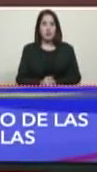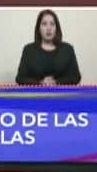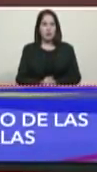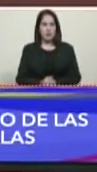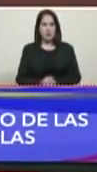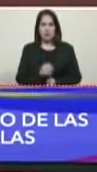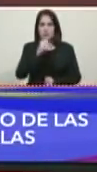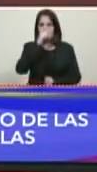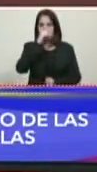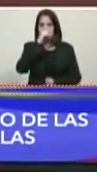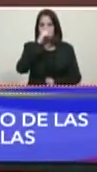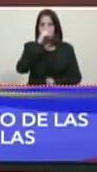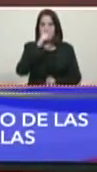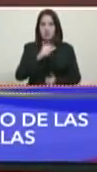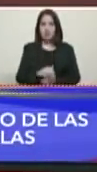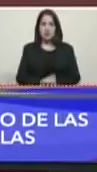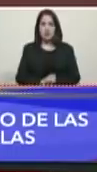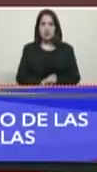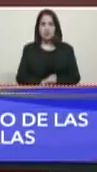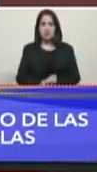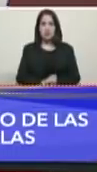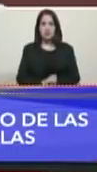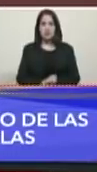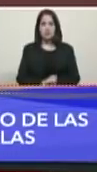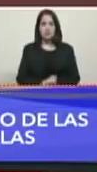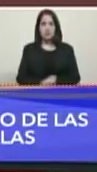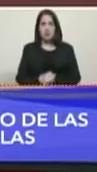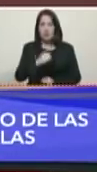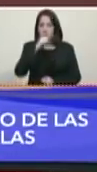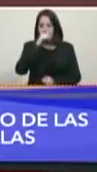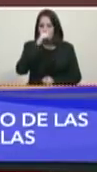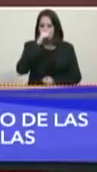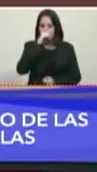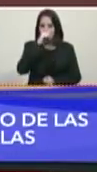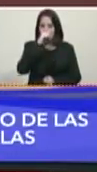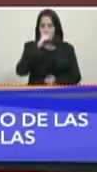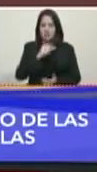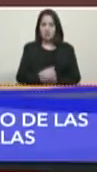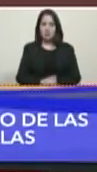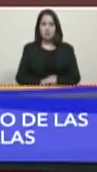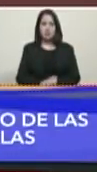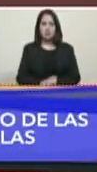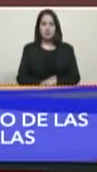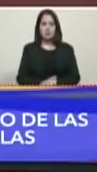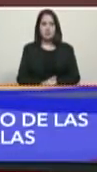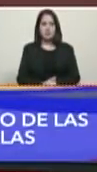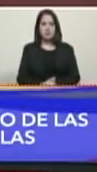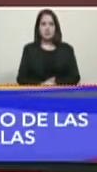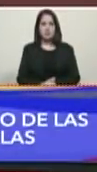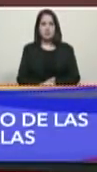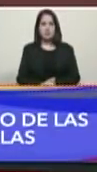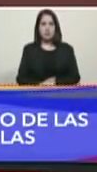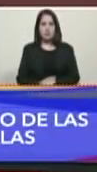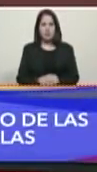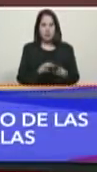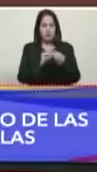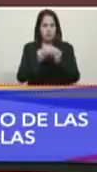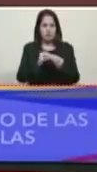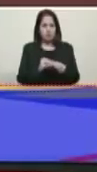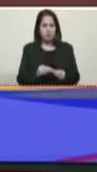todo lo corrigieron verdad de la reunión primaria la recuperación de espacios públicos ornatos equipamiento urbano